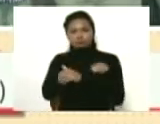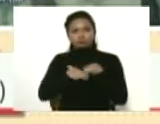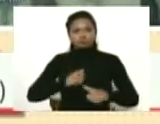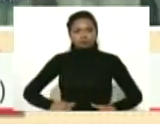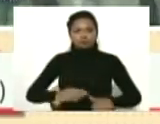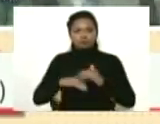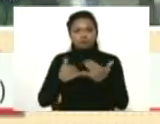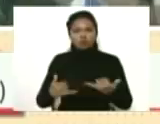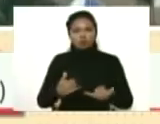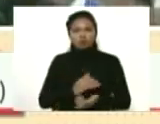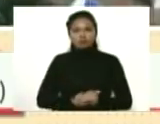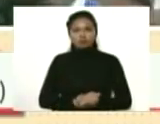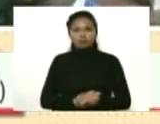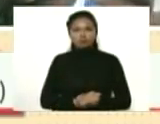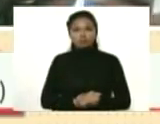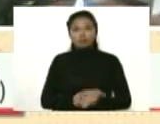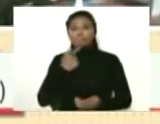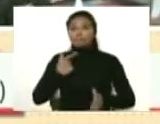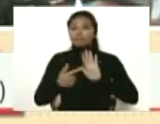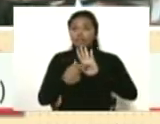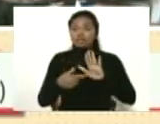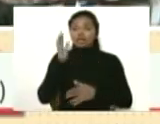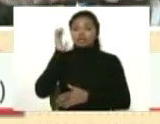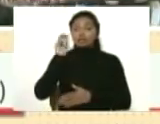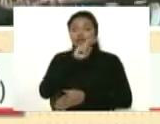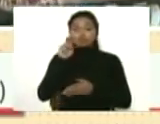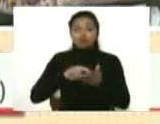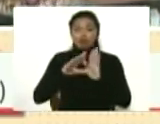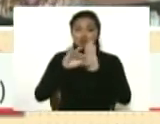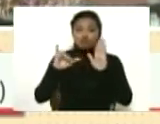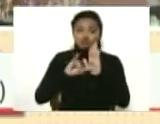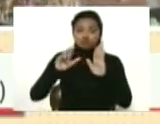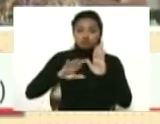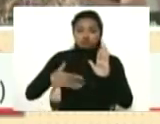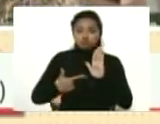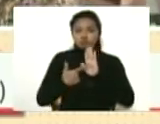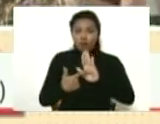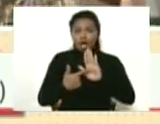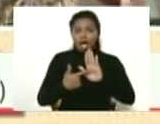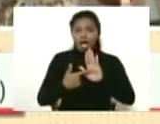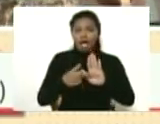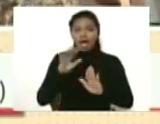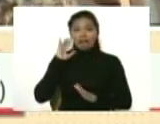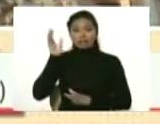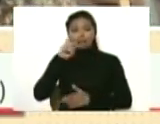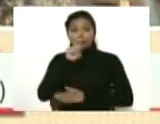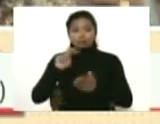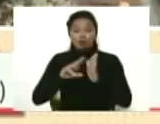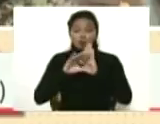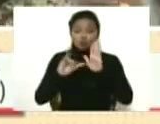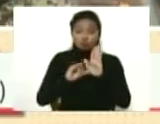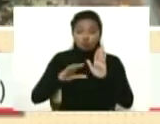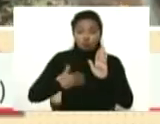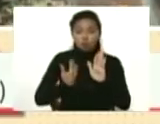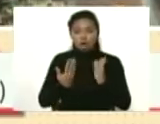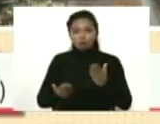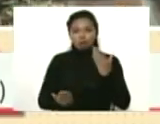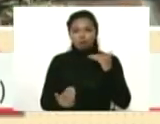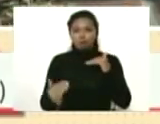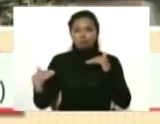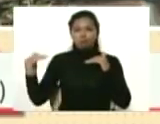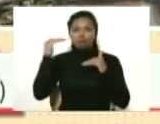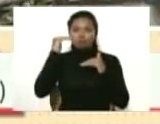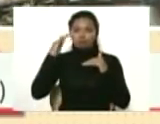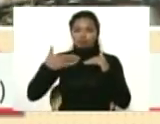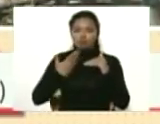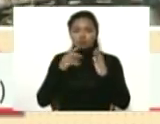Nacional Bolivariana. Se presente a la Asamblea Nacional Constituyente para que la Asamblea Nacional Constituyente eleve el rango